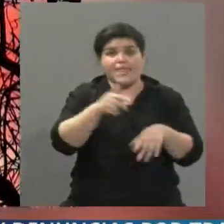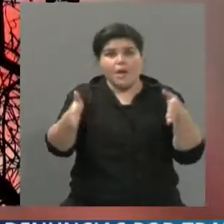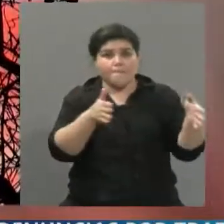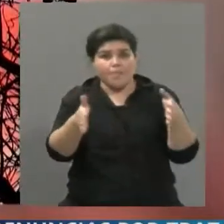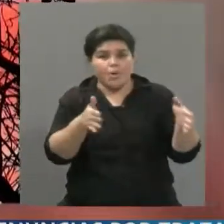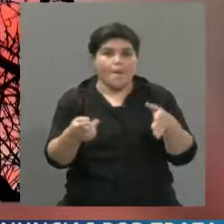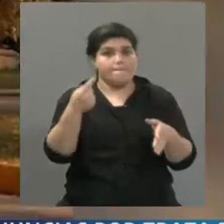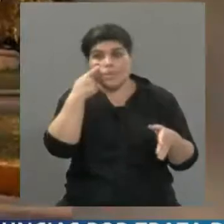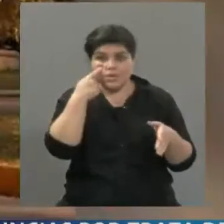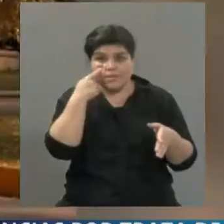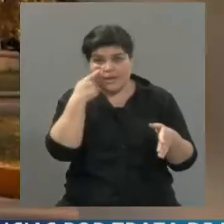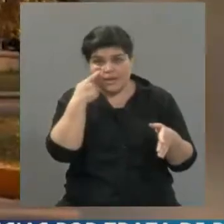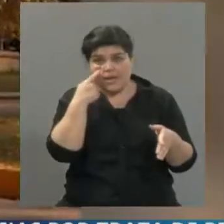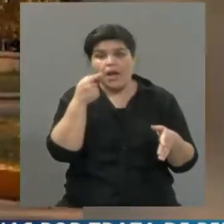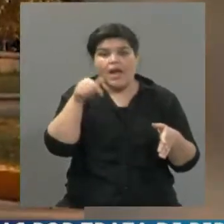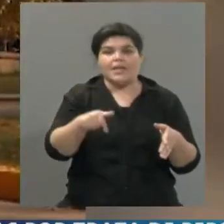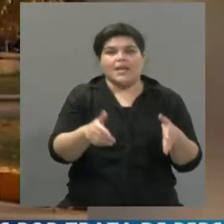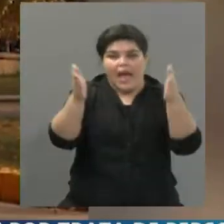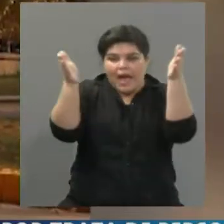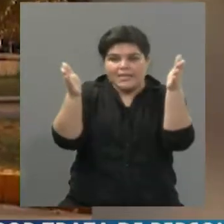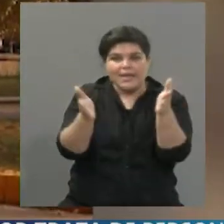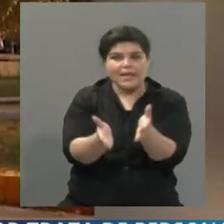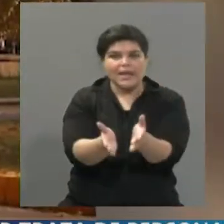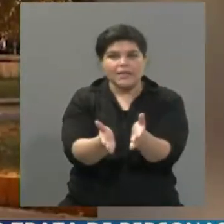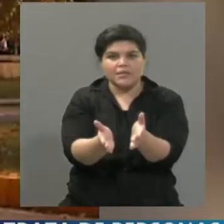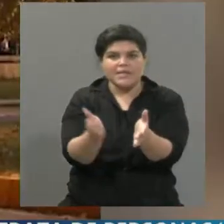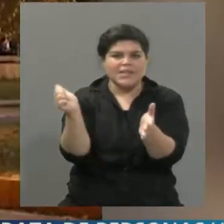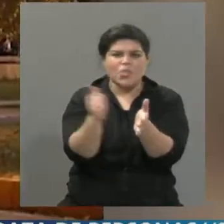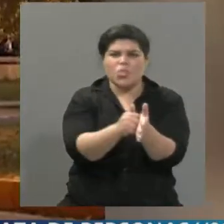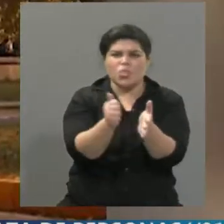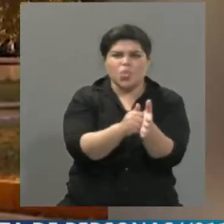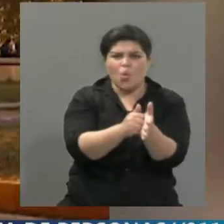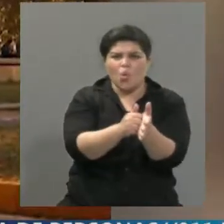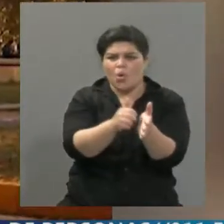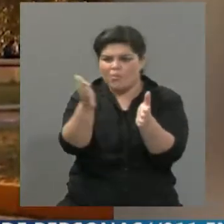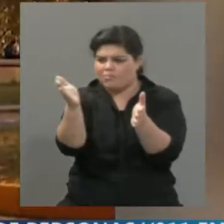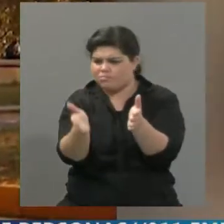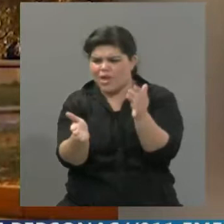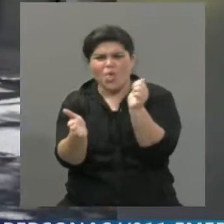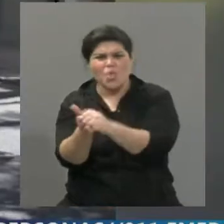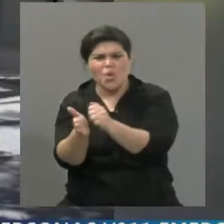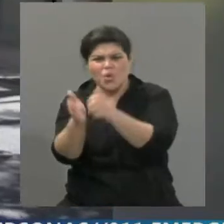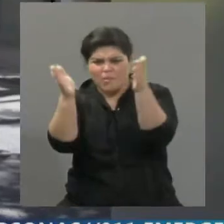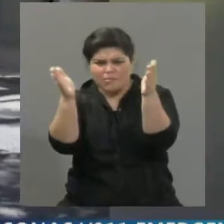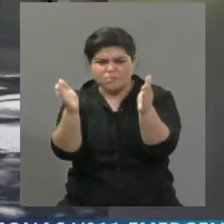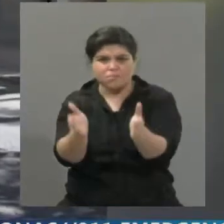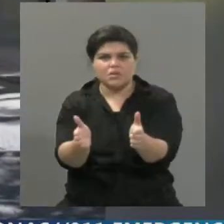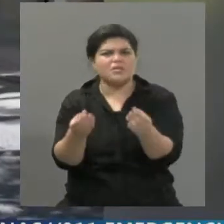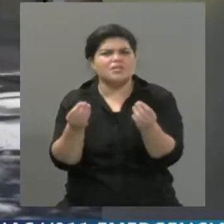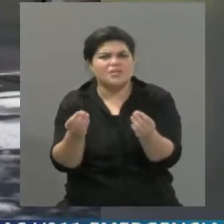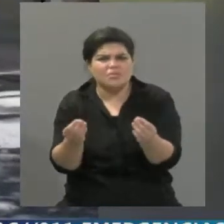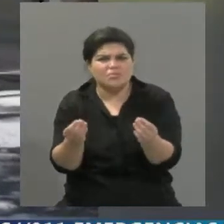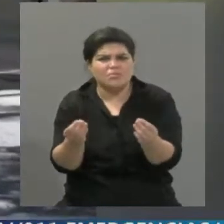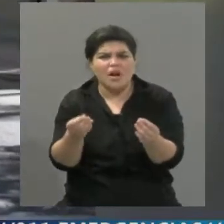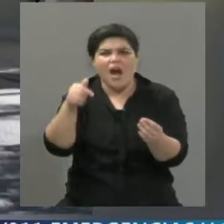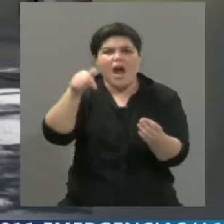las acequias impermeables. Sí. Es un contrasentido, porque si la acequia es para regar los árboles, no tiene otra